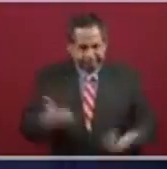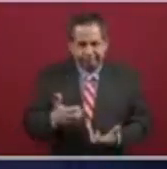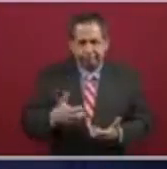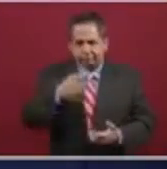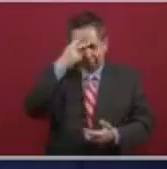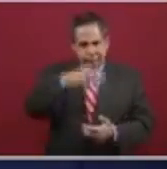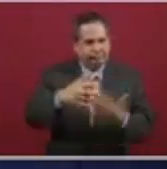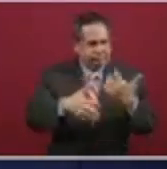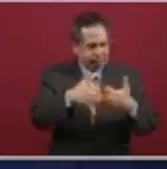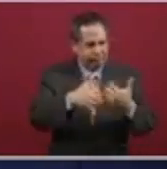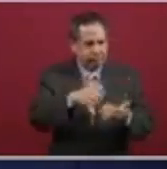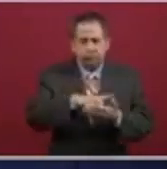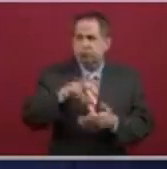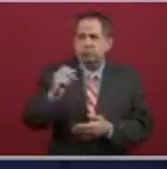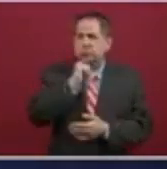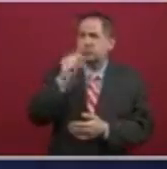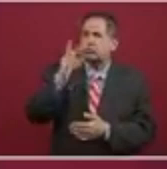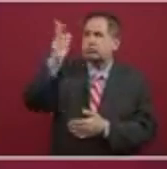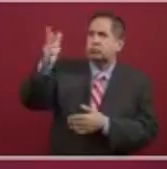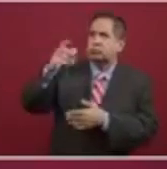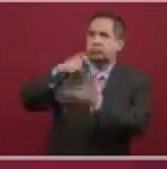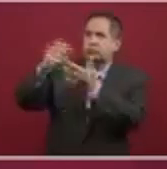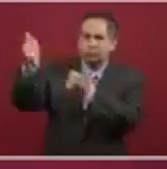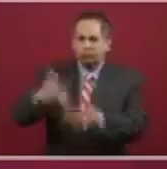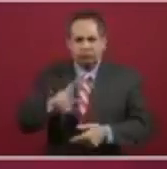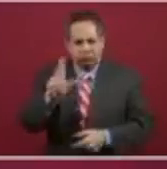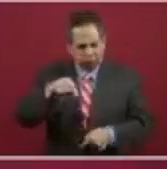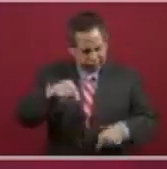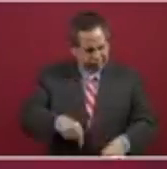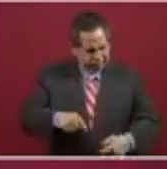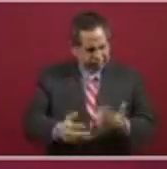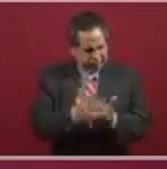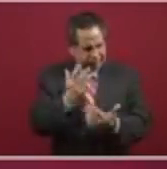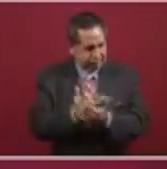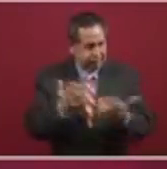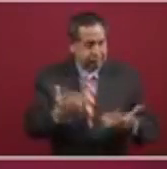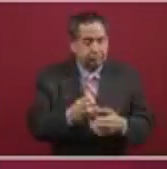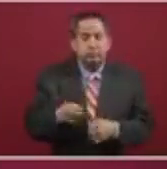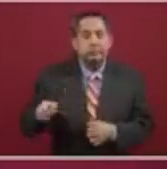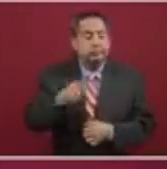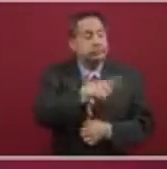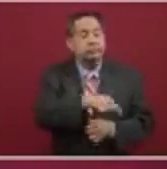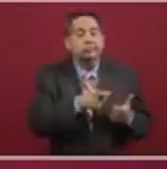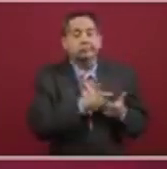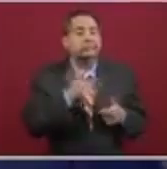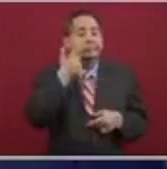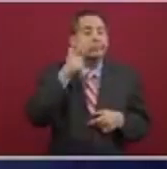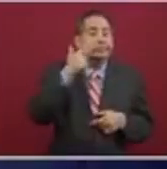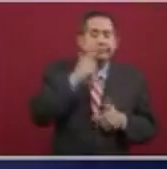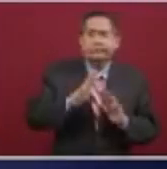consumimos, no les gusta. Y dicen,